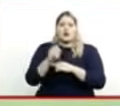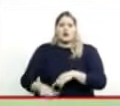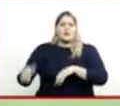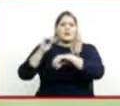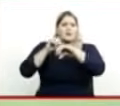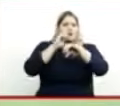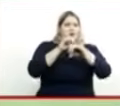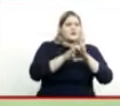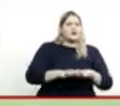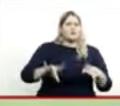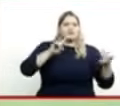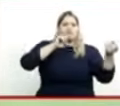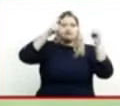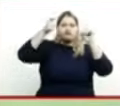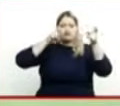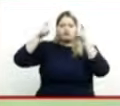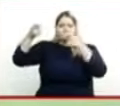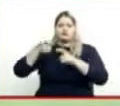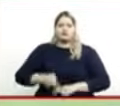de energía.